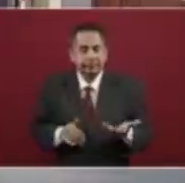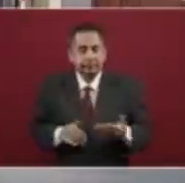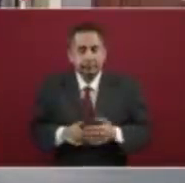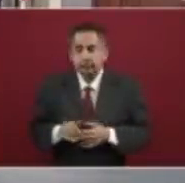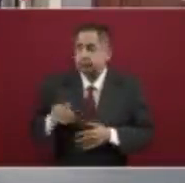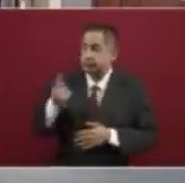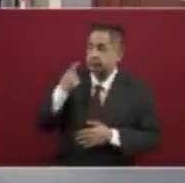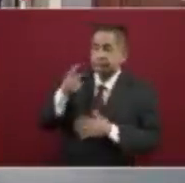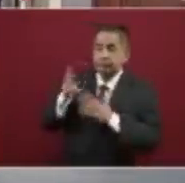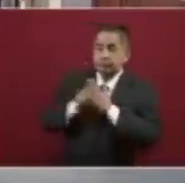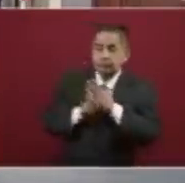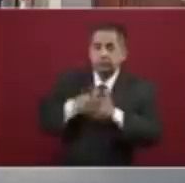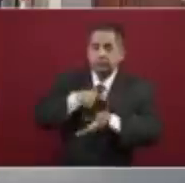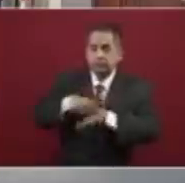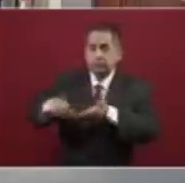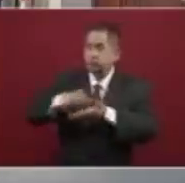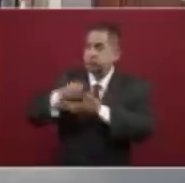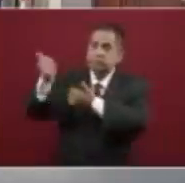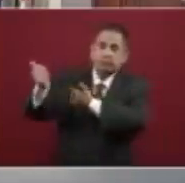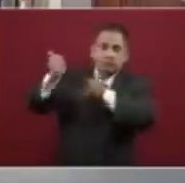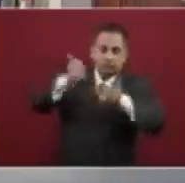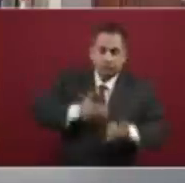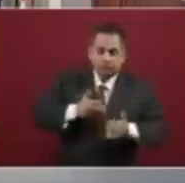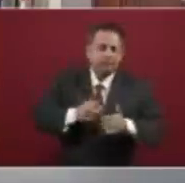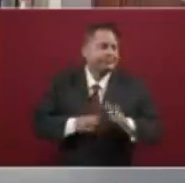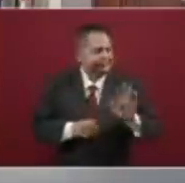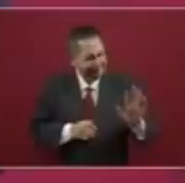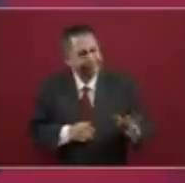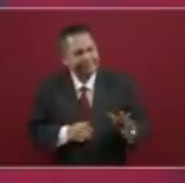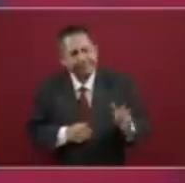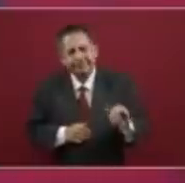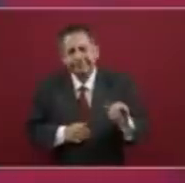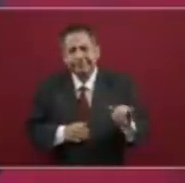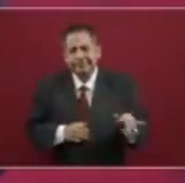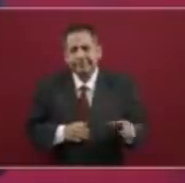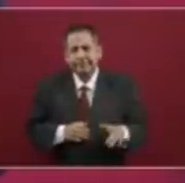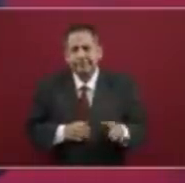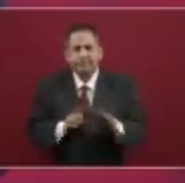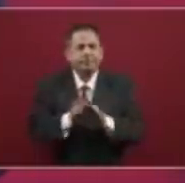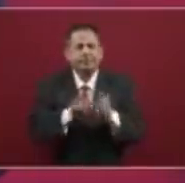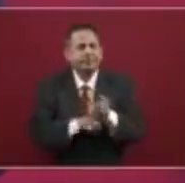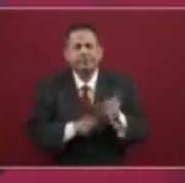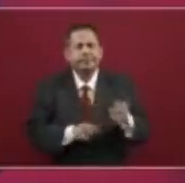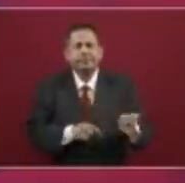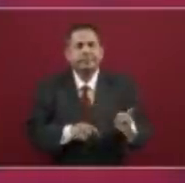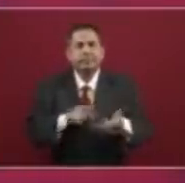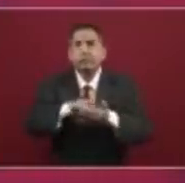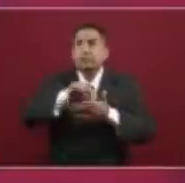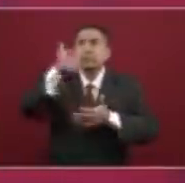primer bimestre sí ya se incrementó. Ya lo dan como un hecho. Sí, pero